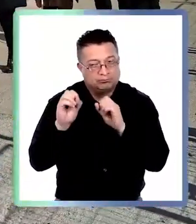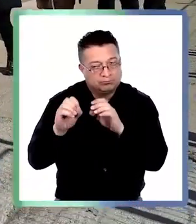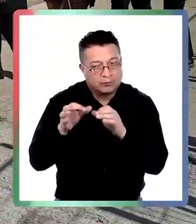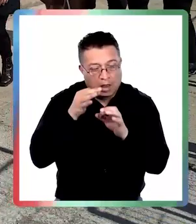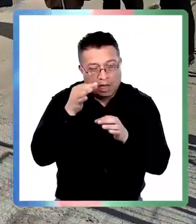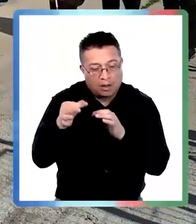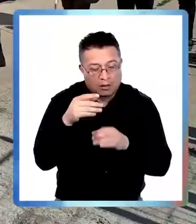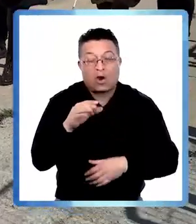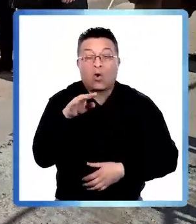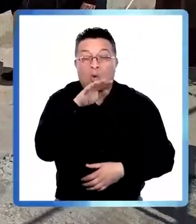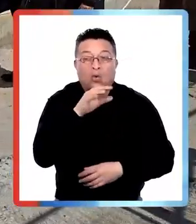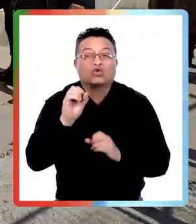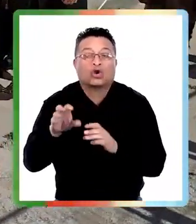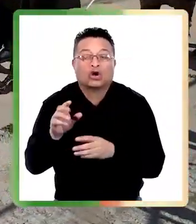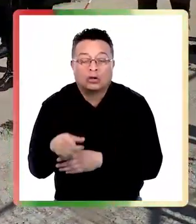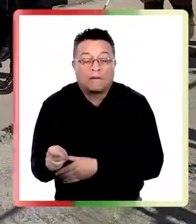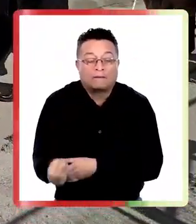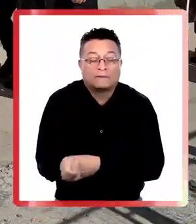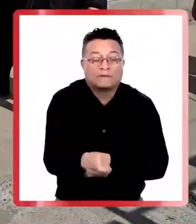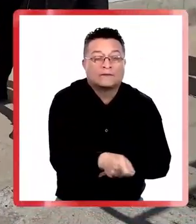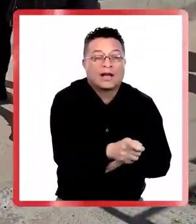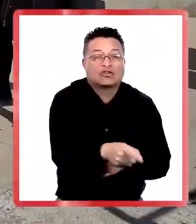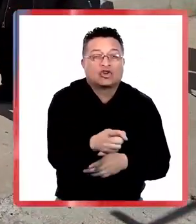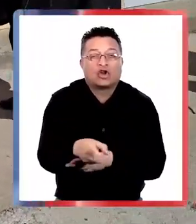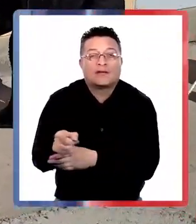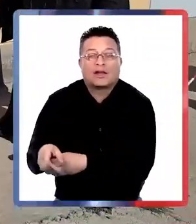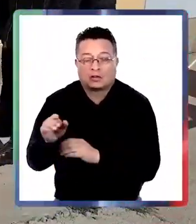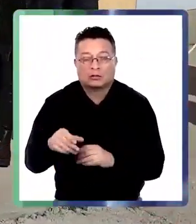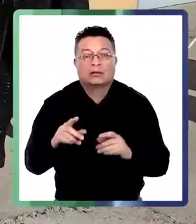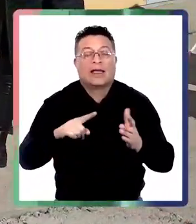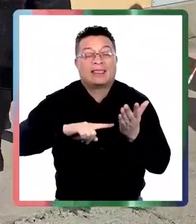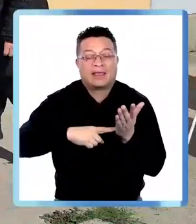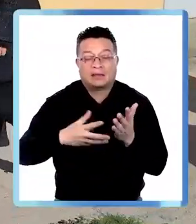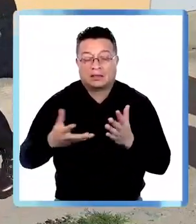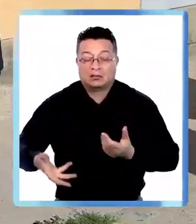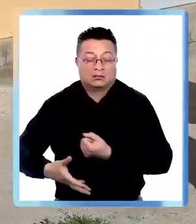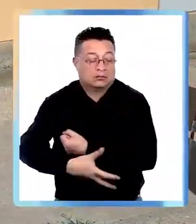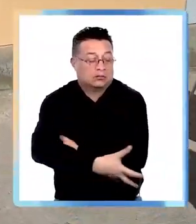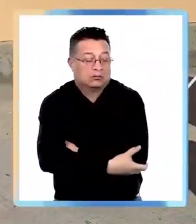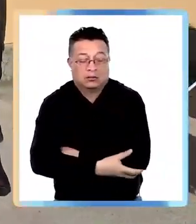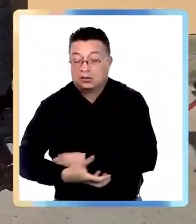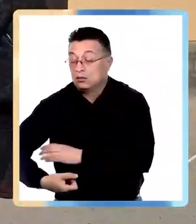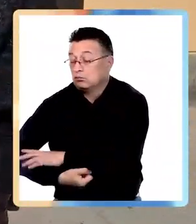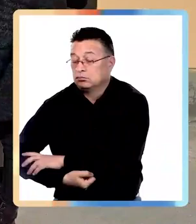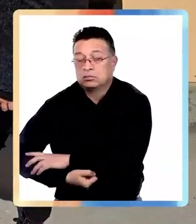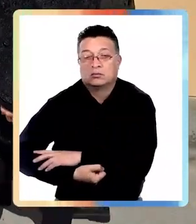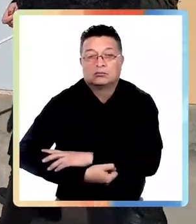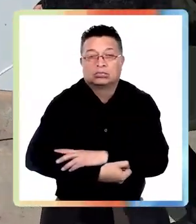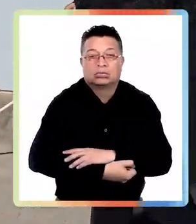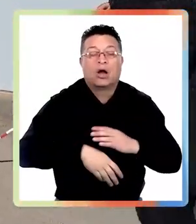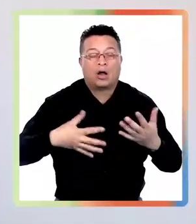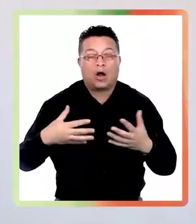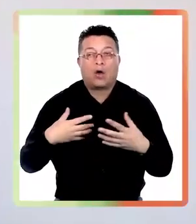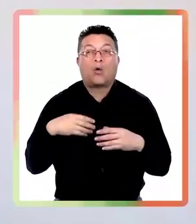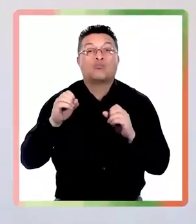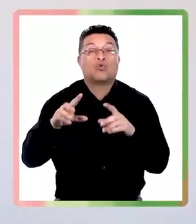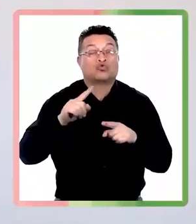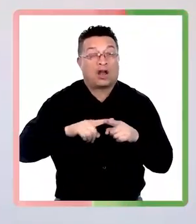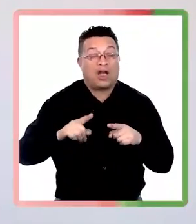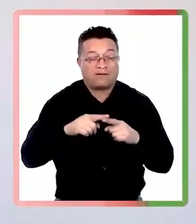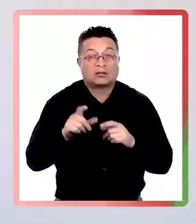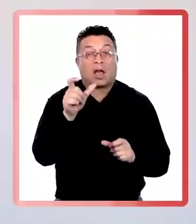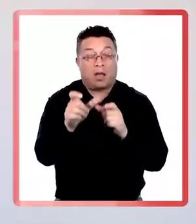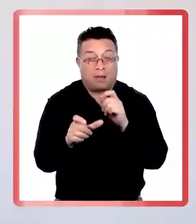del bastón guía, a técnicas de guiado, entendiendo que en muchas ocasiones nos encontramos con personas